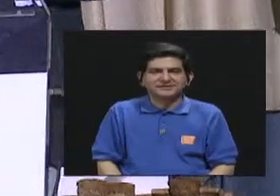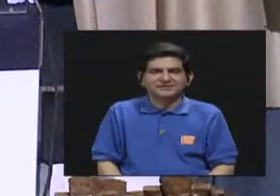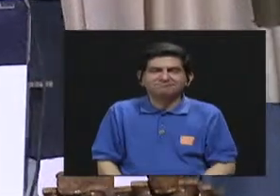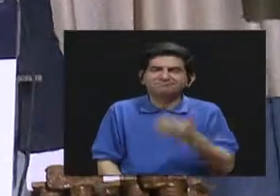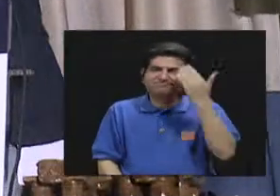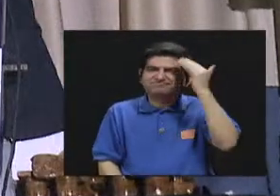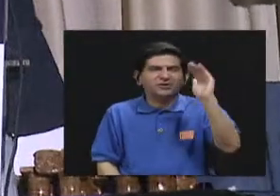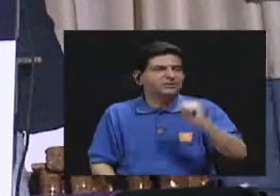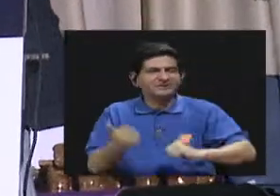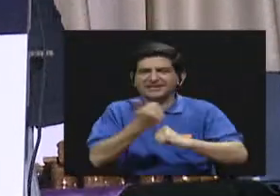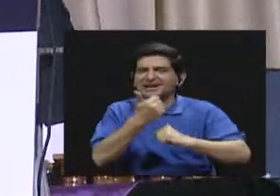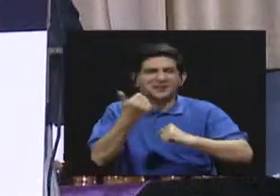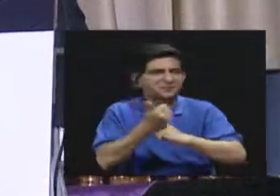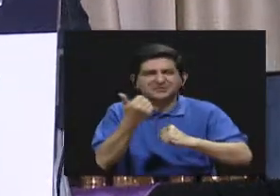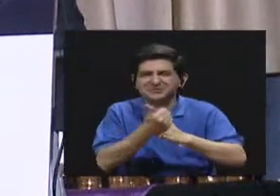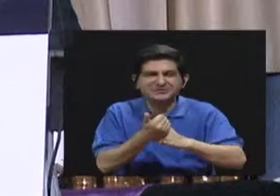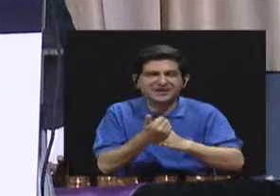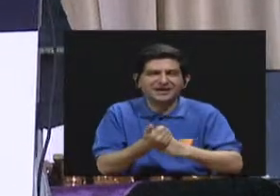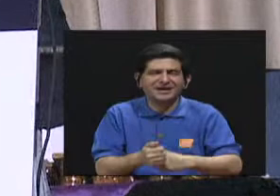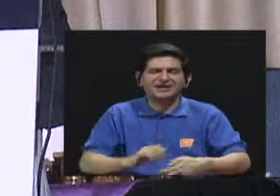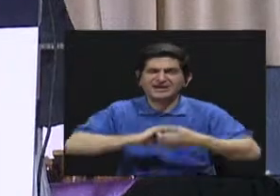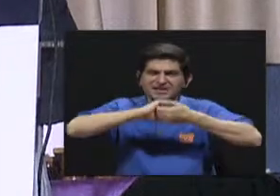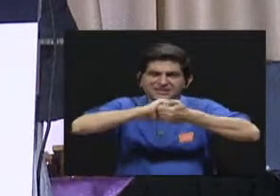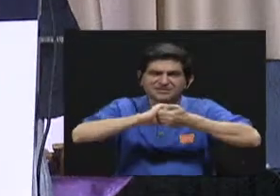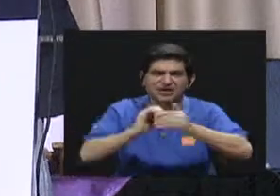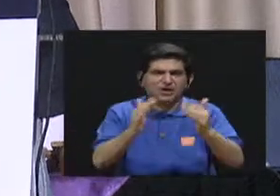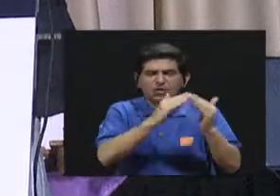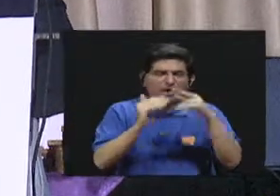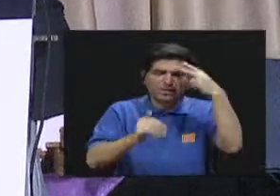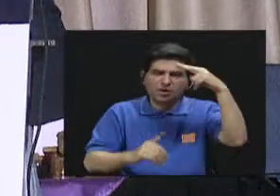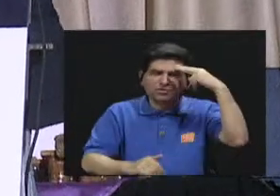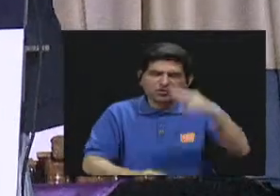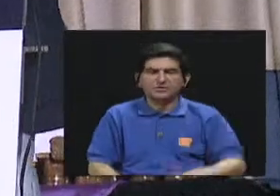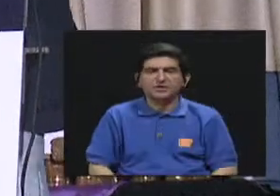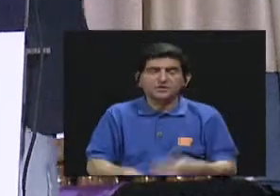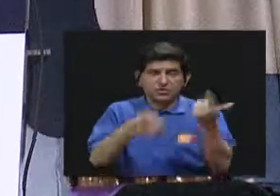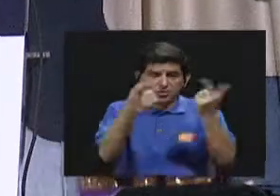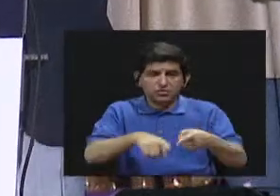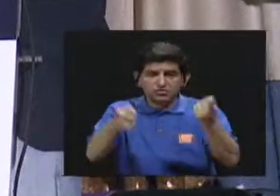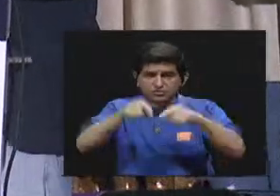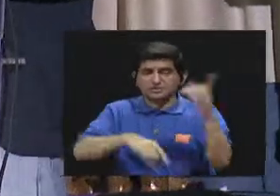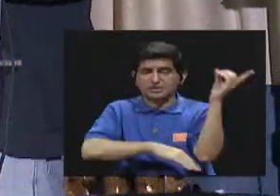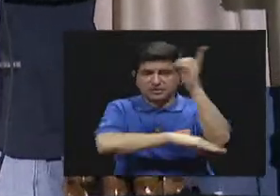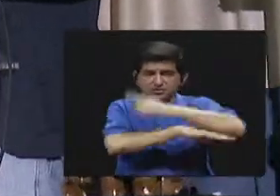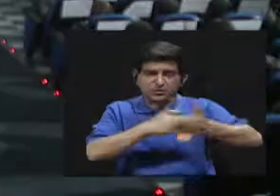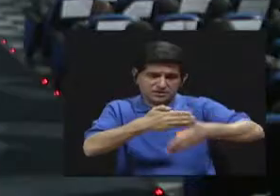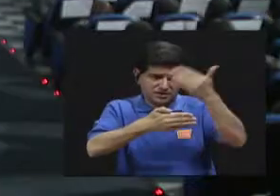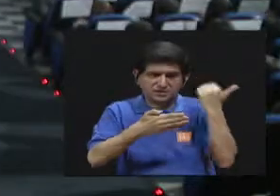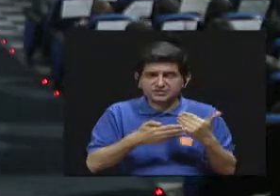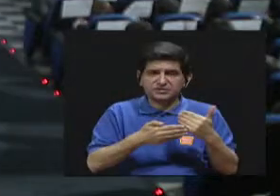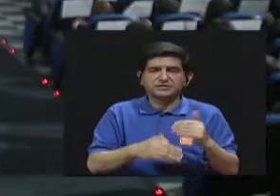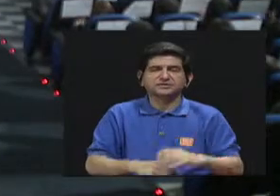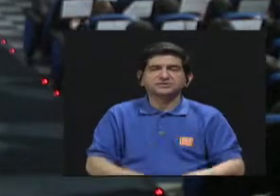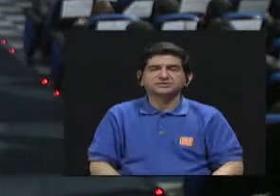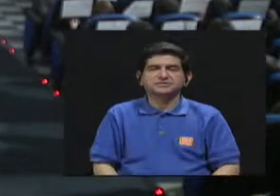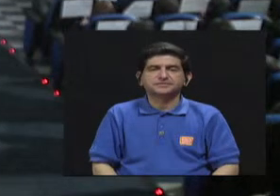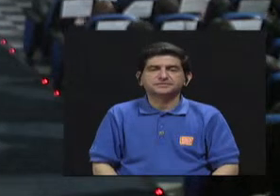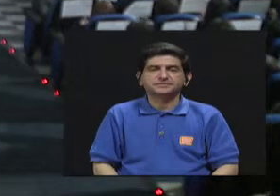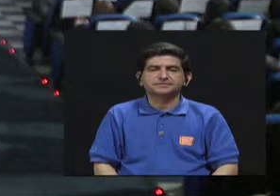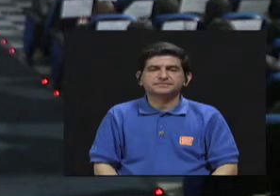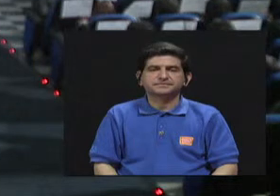sé, apoyar y solidarizarnos con el pueblo de México por lo que ha estado pasando en estos días, ¿no?